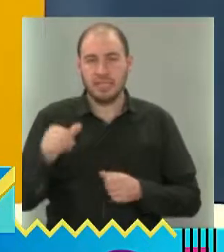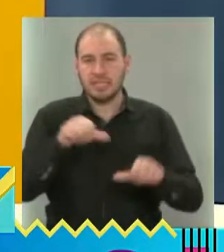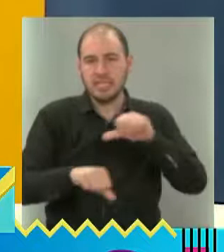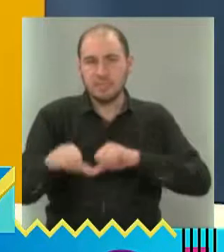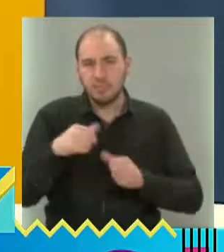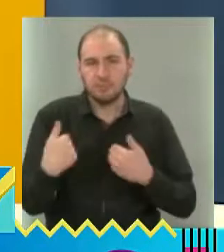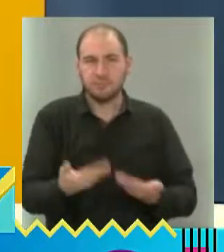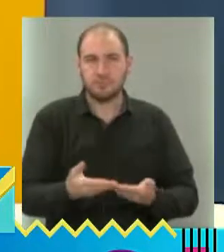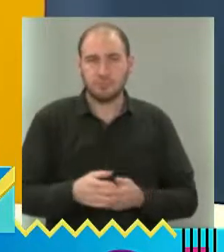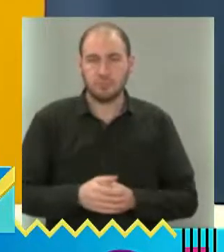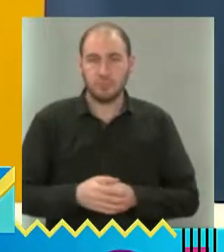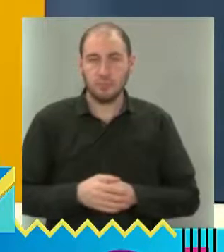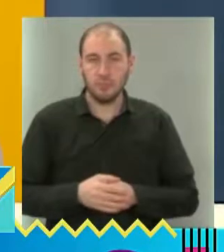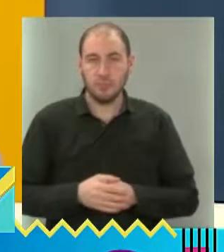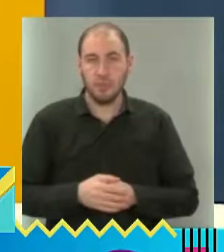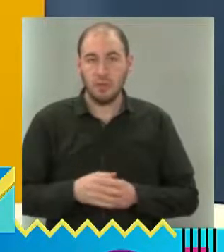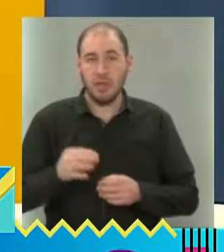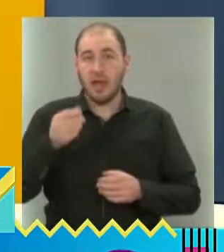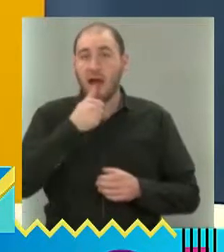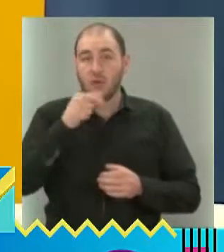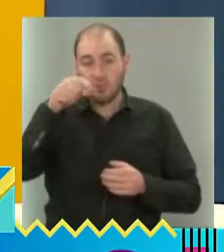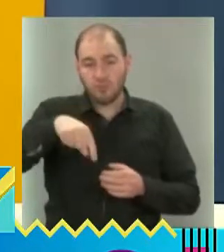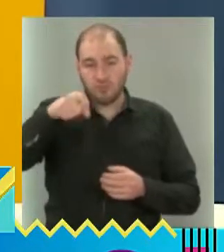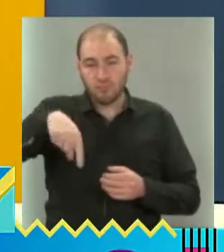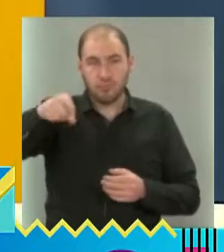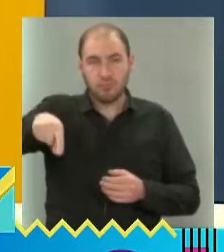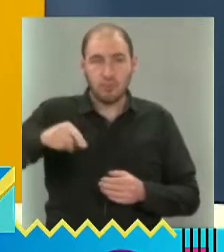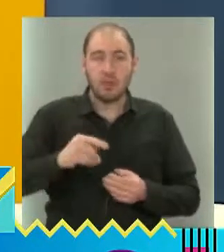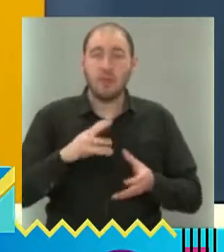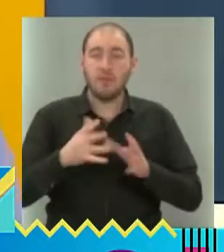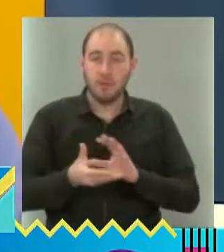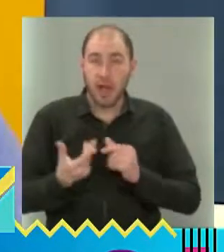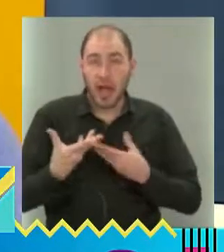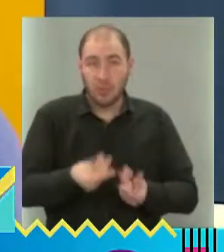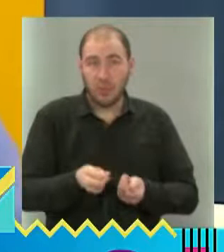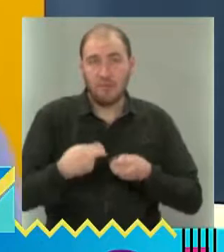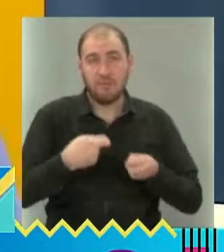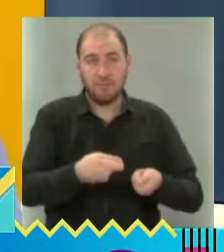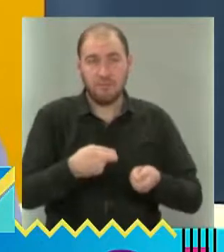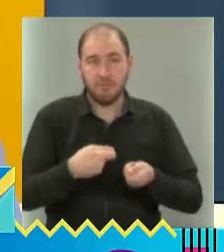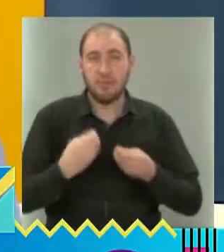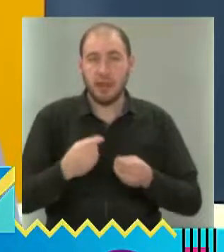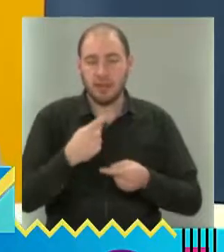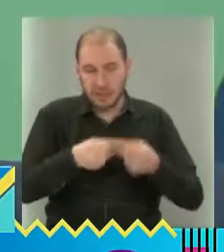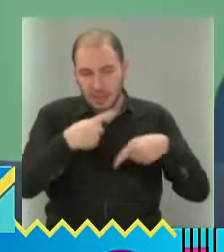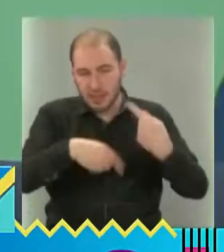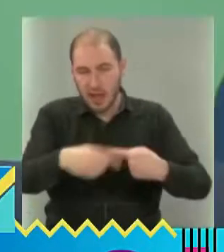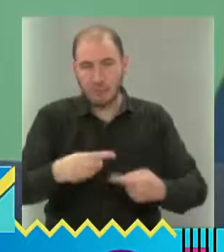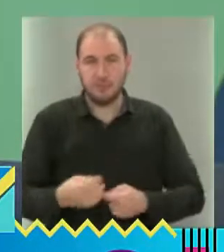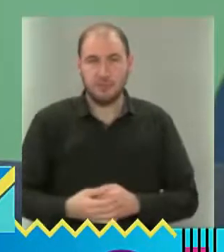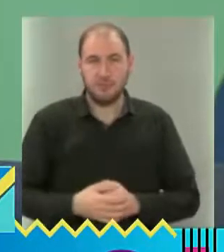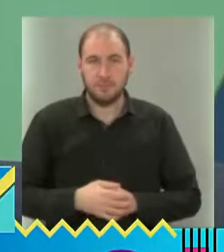agroquímicos, entonces con riego por goteo. Entonces la forma sería ayudarlo con financiación para que haga el recambio y